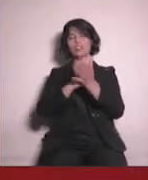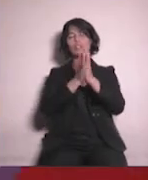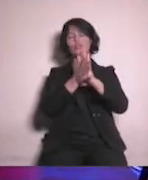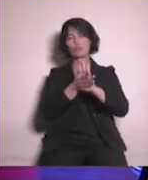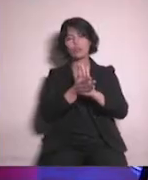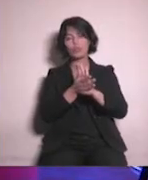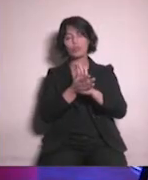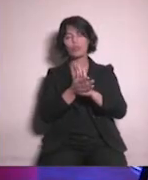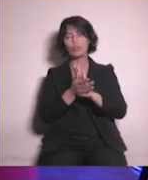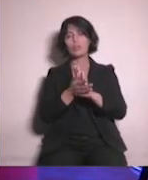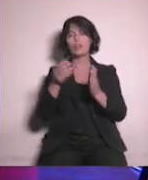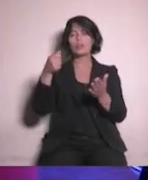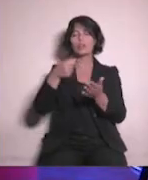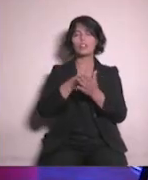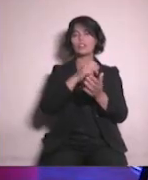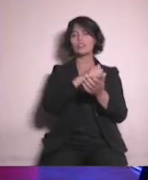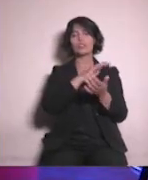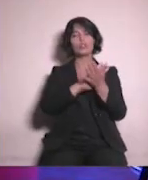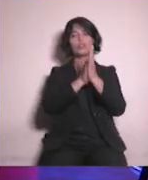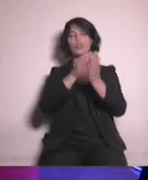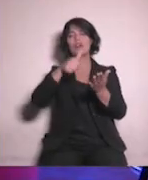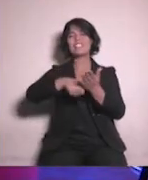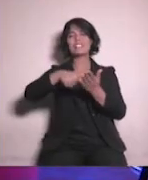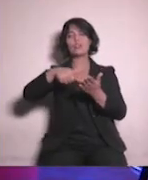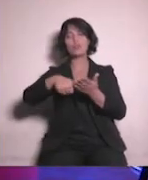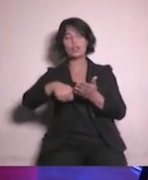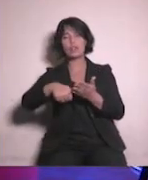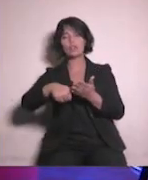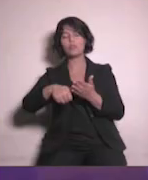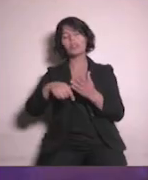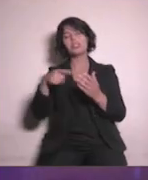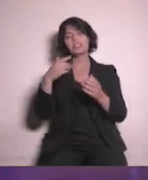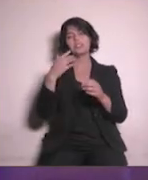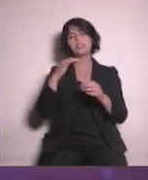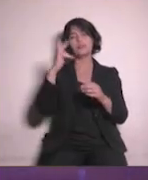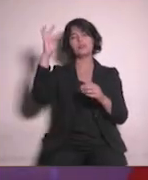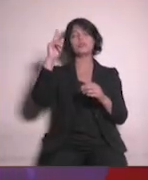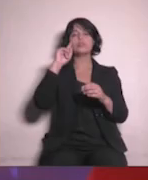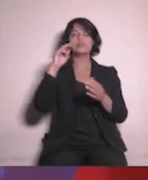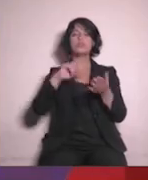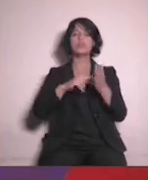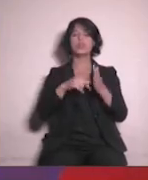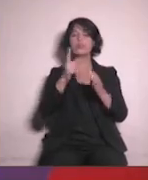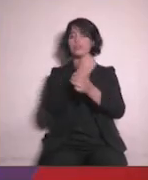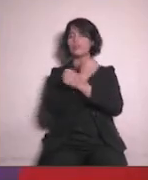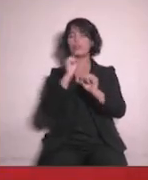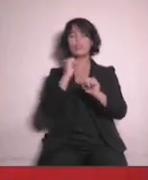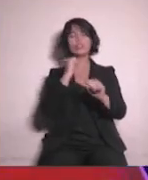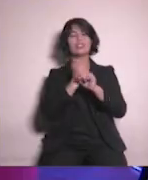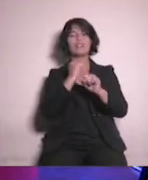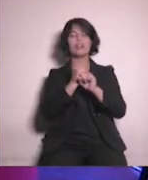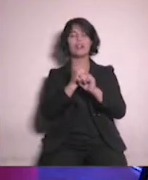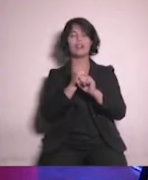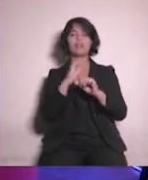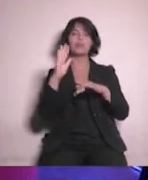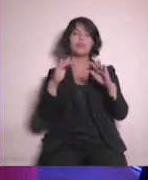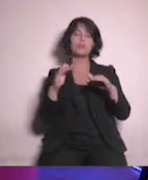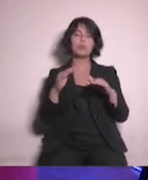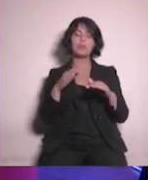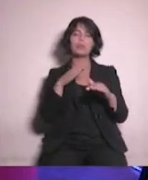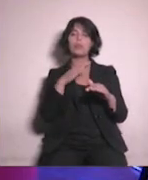están asegurados en caso que tengan un problema que no los pueda dejar trabajar el resto de su vida o en caso que